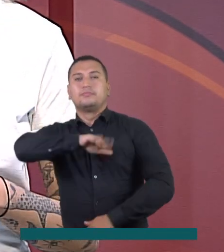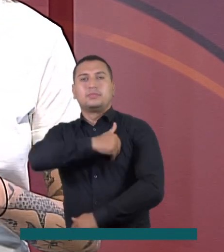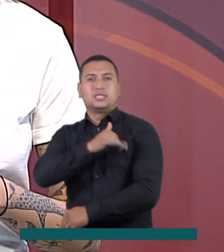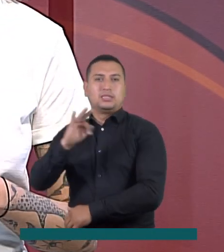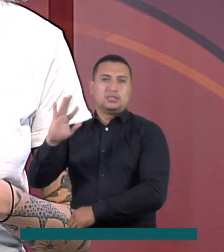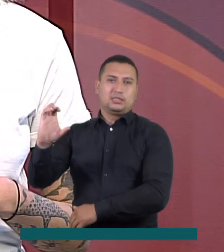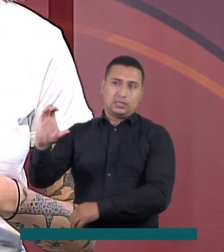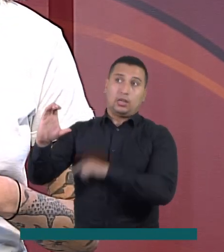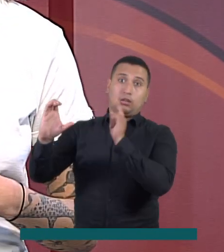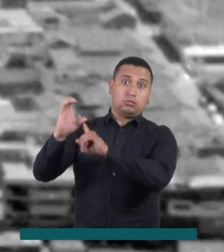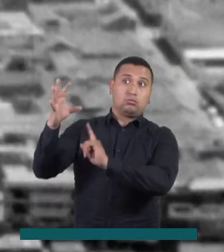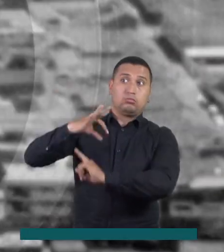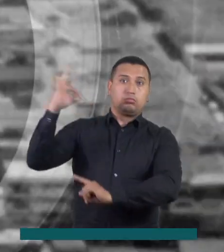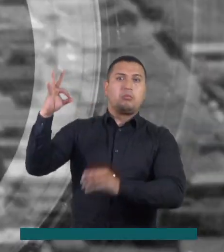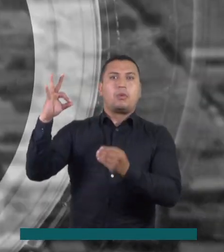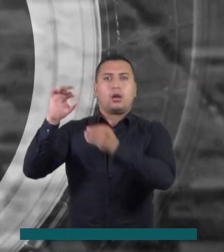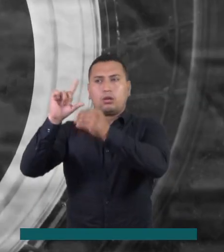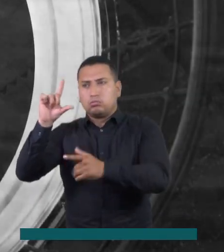nos tiene todos los detalles.